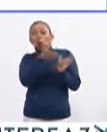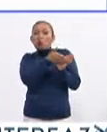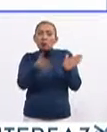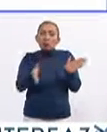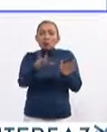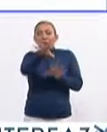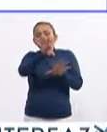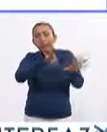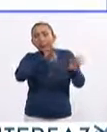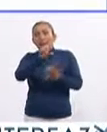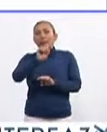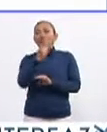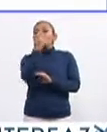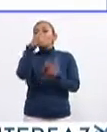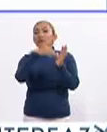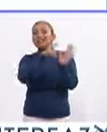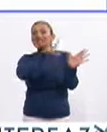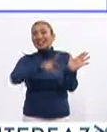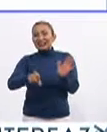corresponderá captar